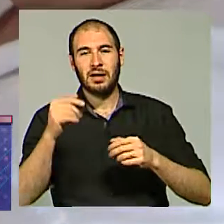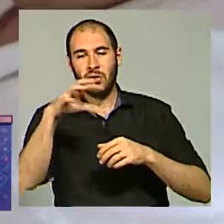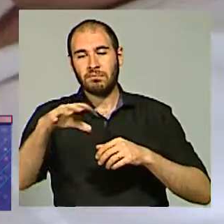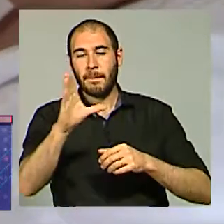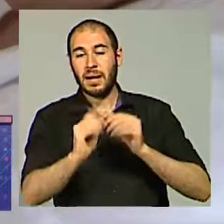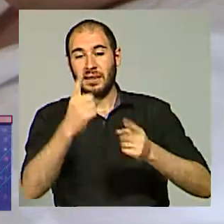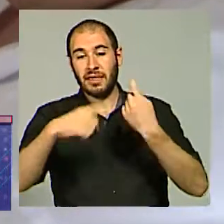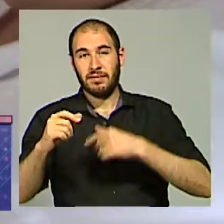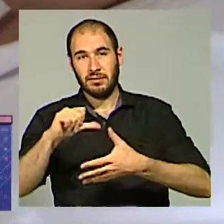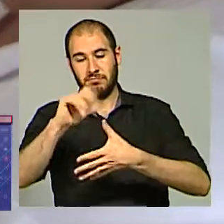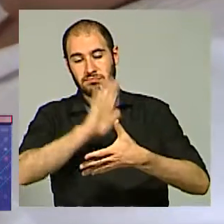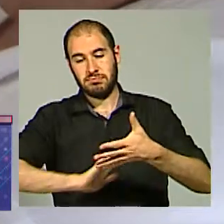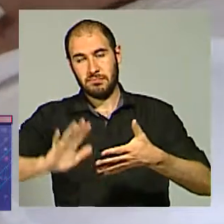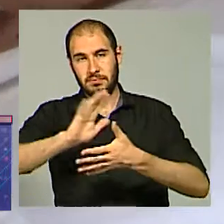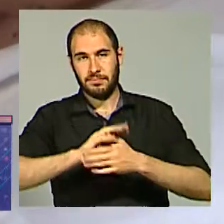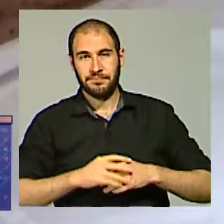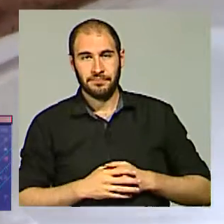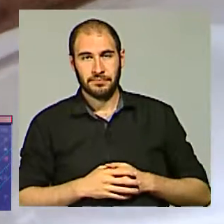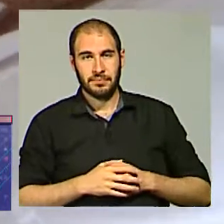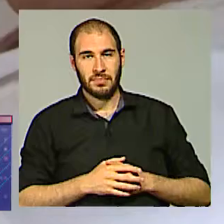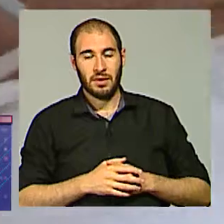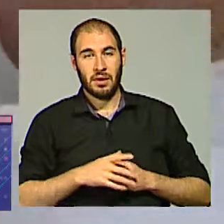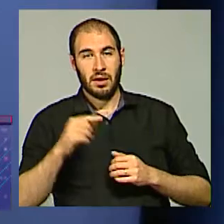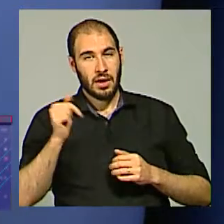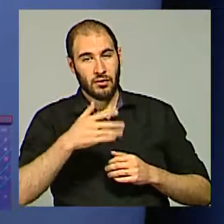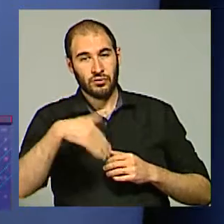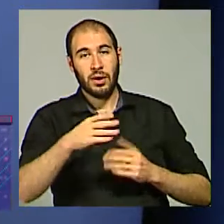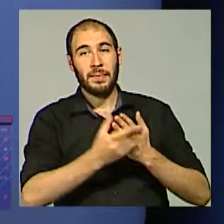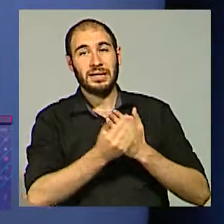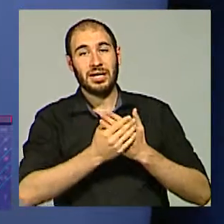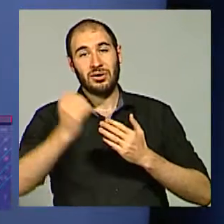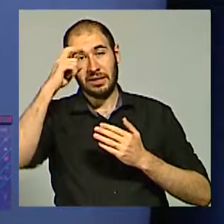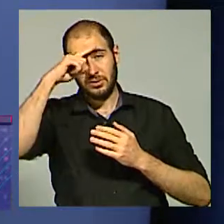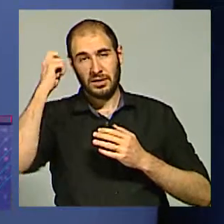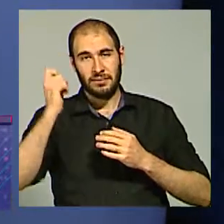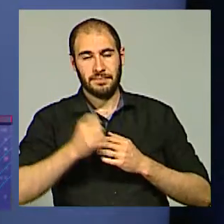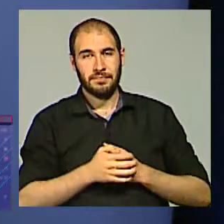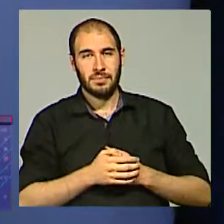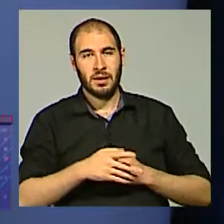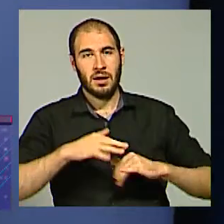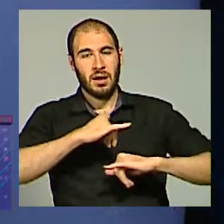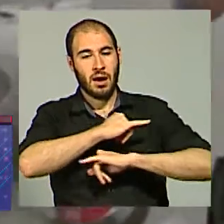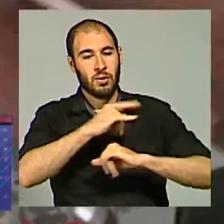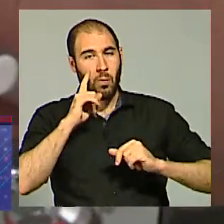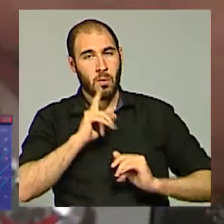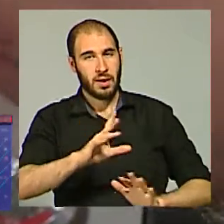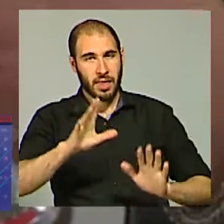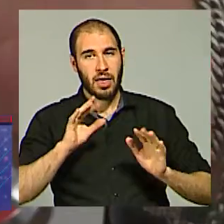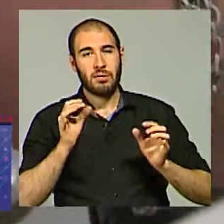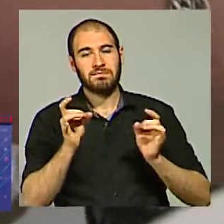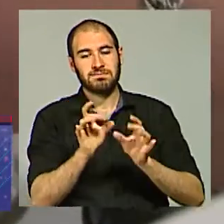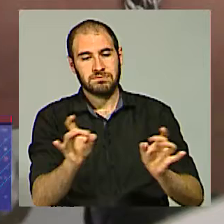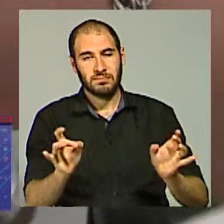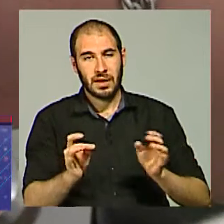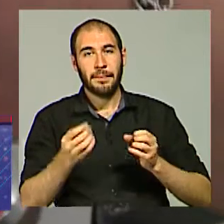distintos países del continente americano ante este panorama el ministerio de la nación lanzó una alerta epidemiológica